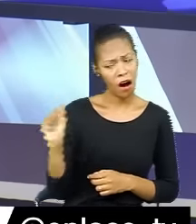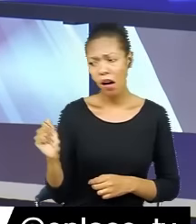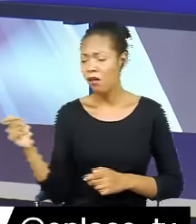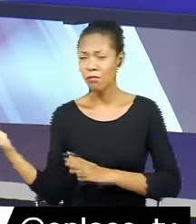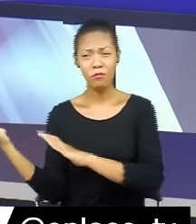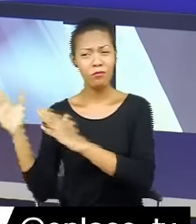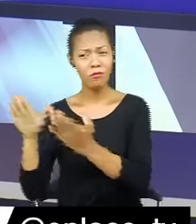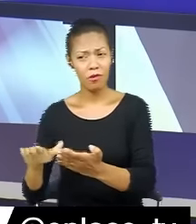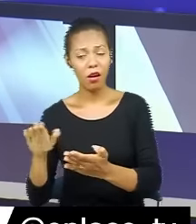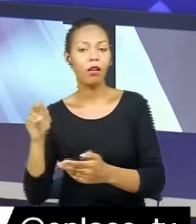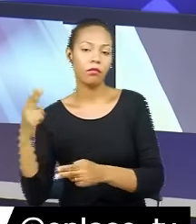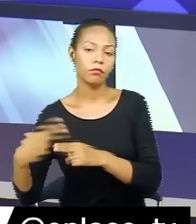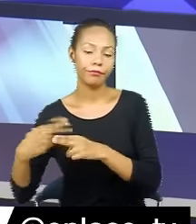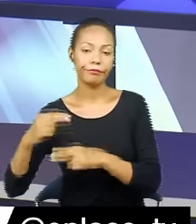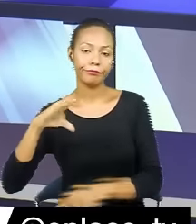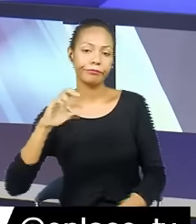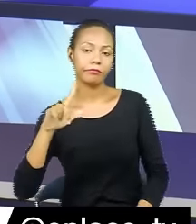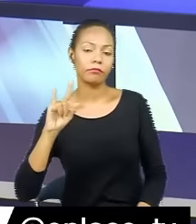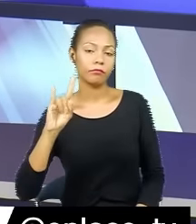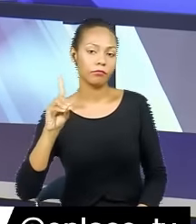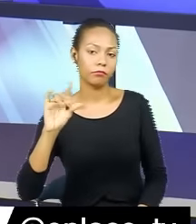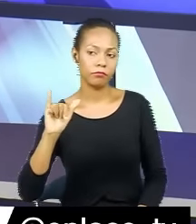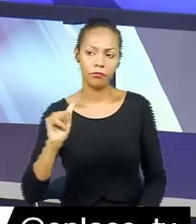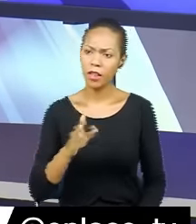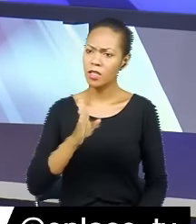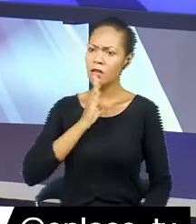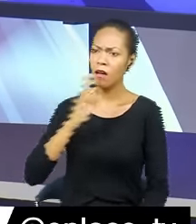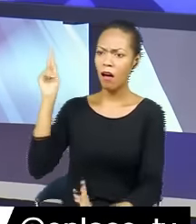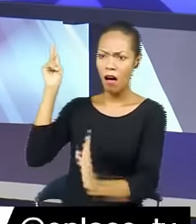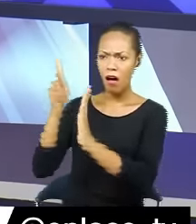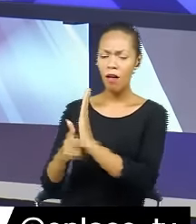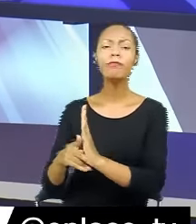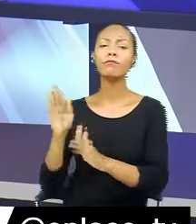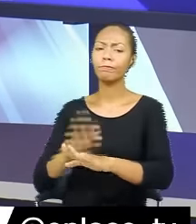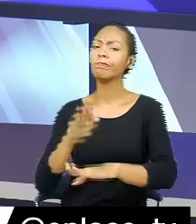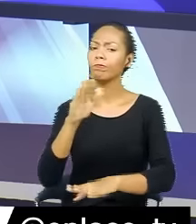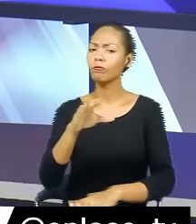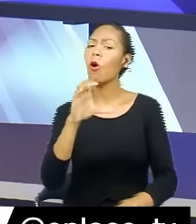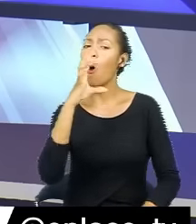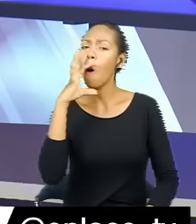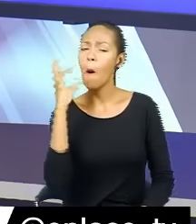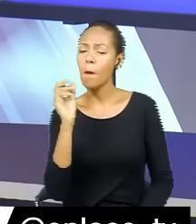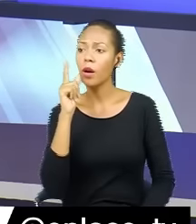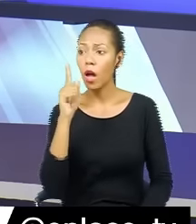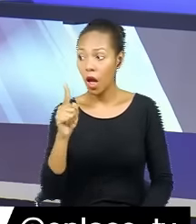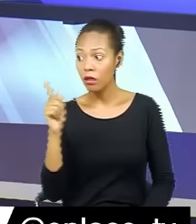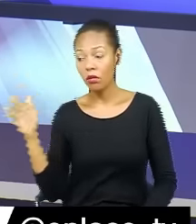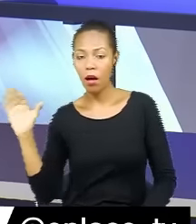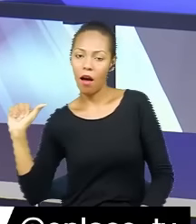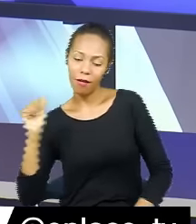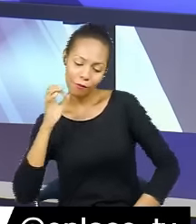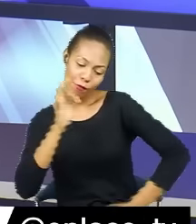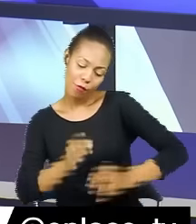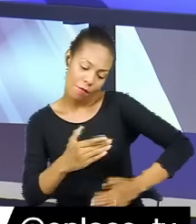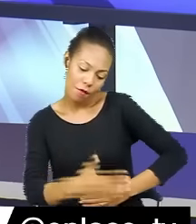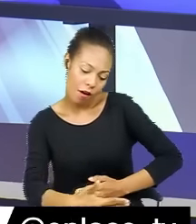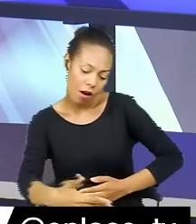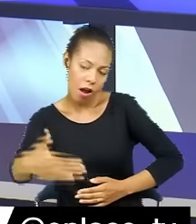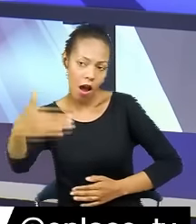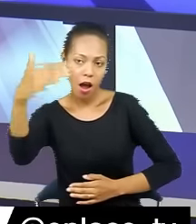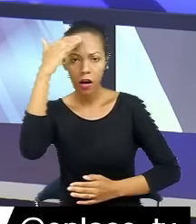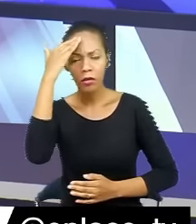Calvo Bautista de manos de su hijastro, quien presuntamente se ha señalado como el homicida del hecho. Los hechos tuvieron lugar en el barrio